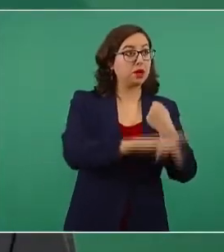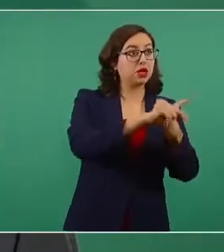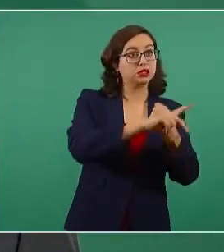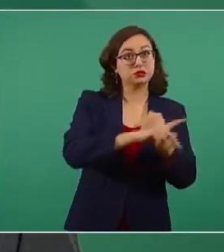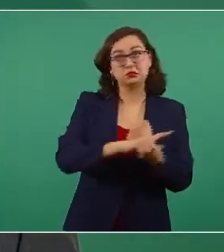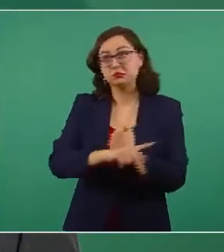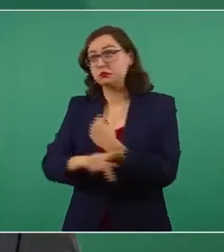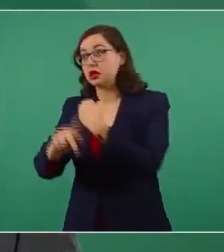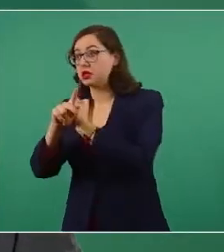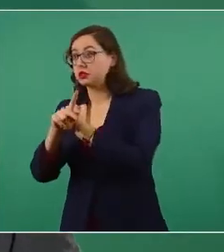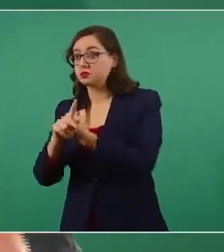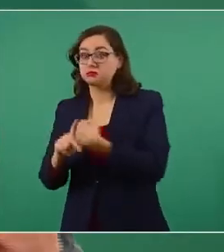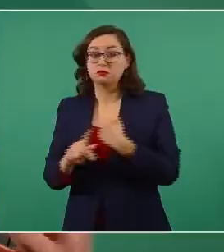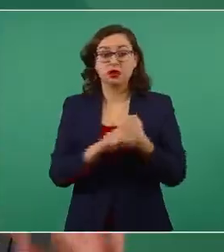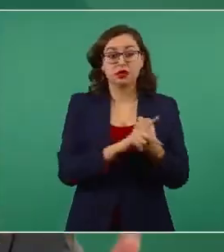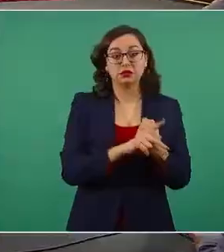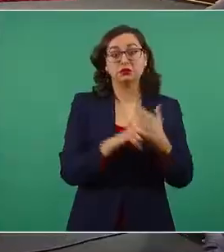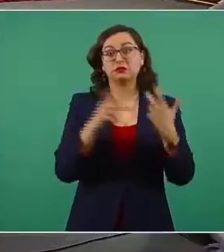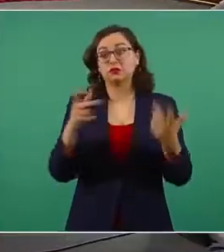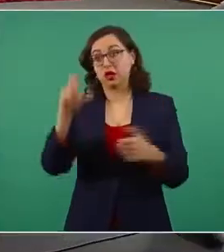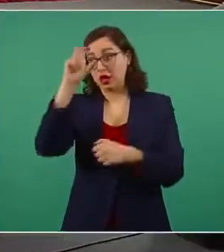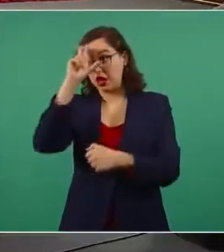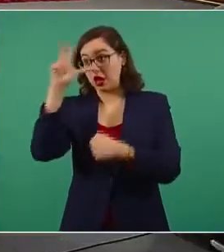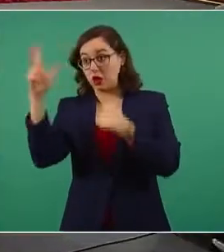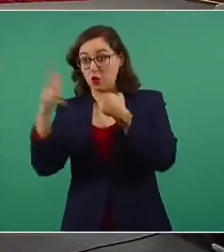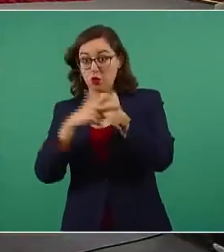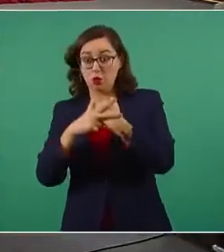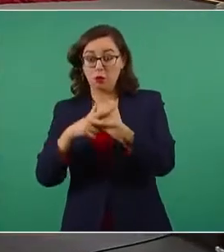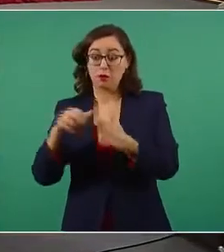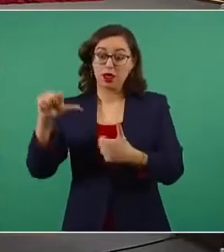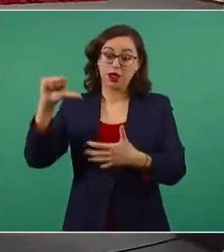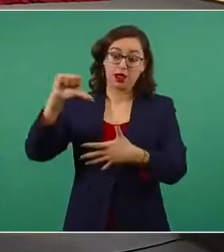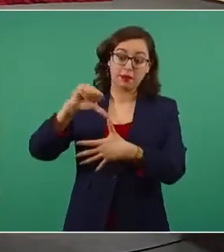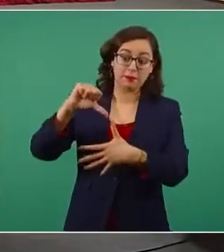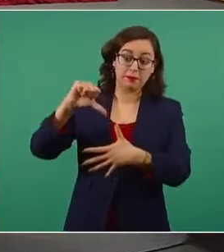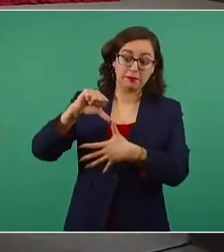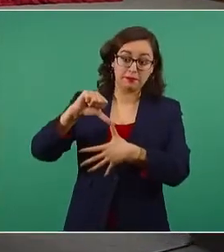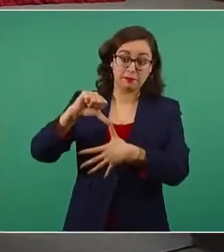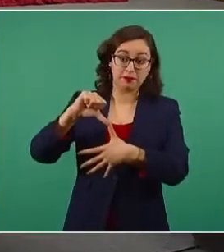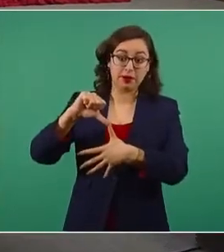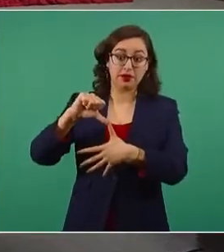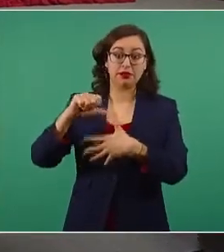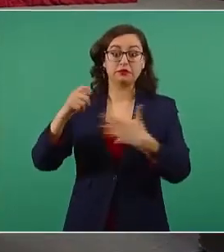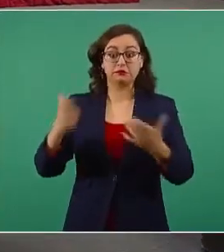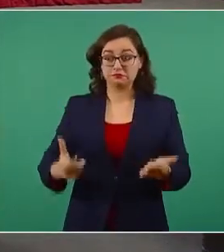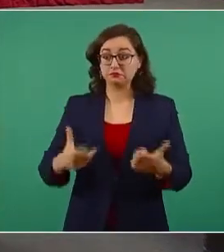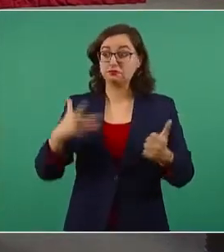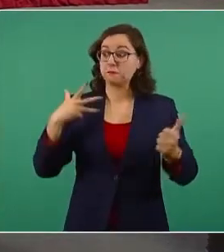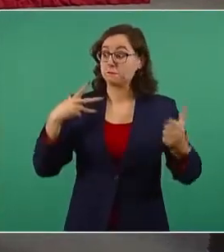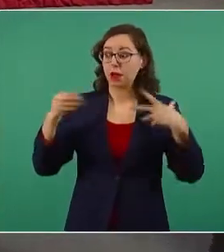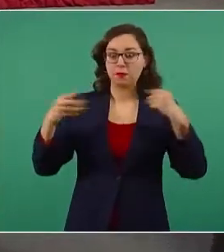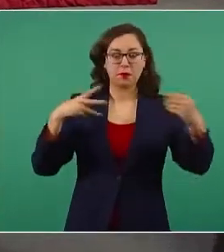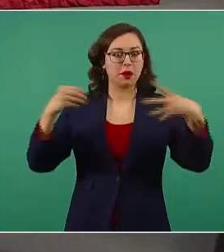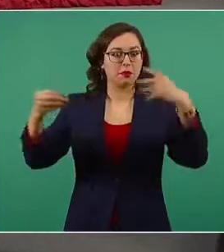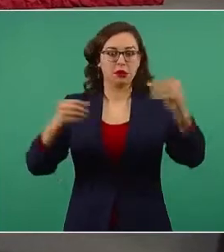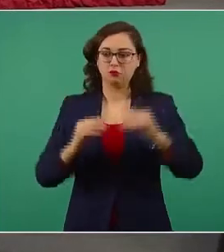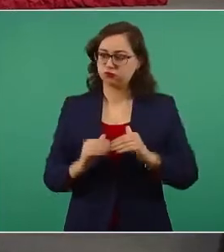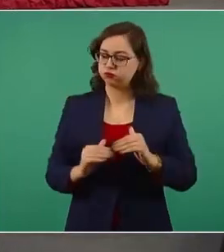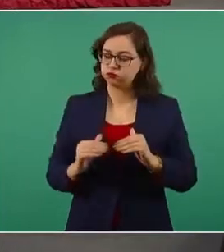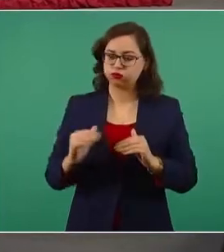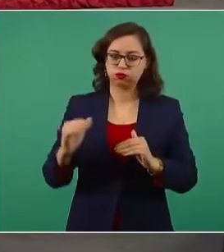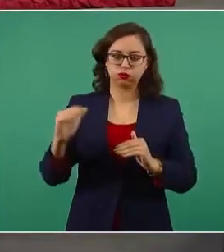Europa Occidental, por ejemplo, América del Sur en este momento, han tenido repuntes. En algunos